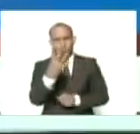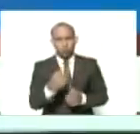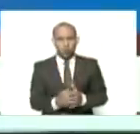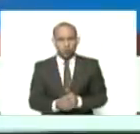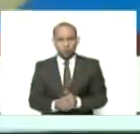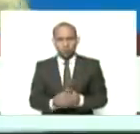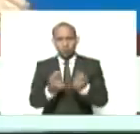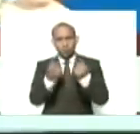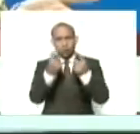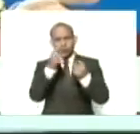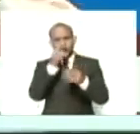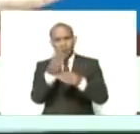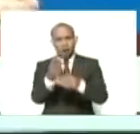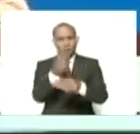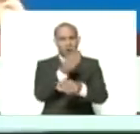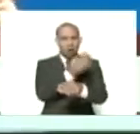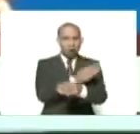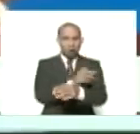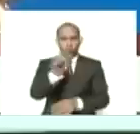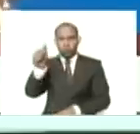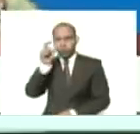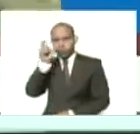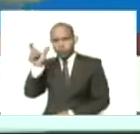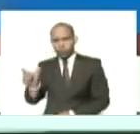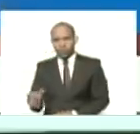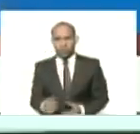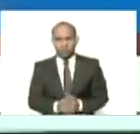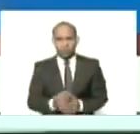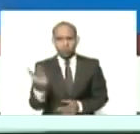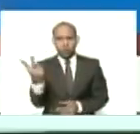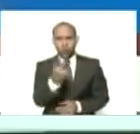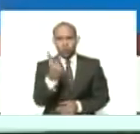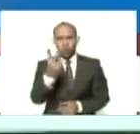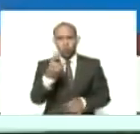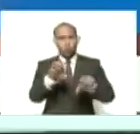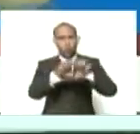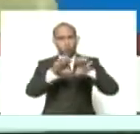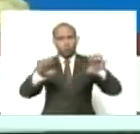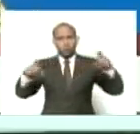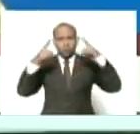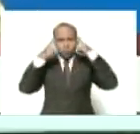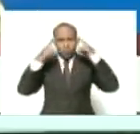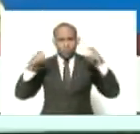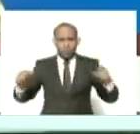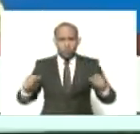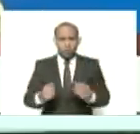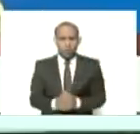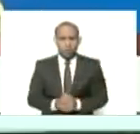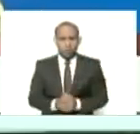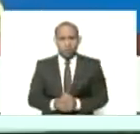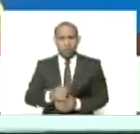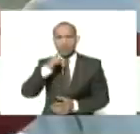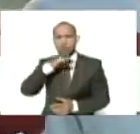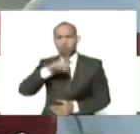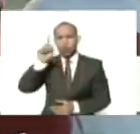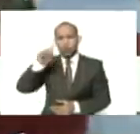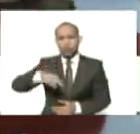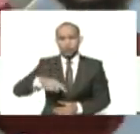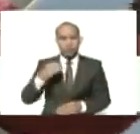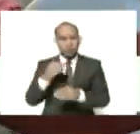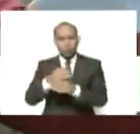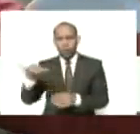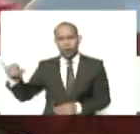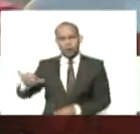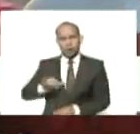1974, 11 años antes que Piñate. Los dos son educadores profesionales. De historia también y geografía, igual que